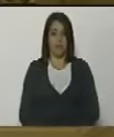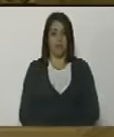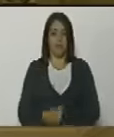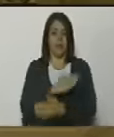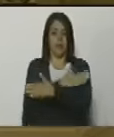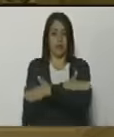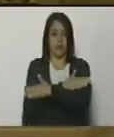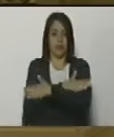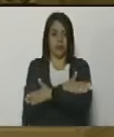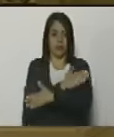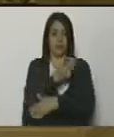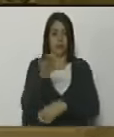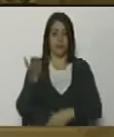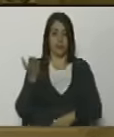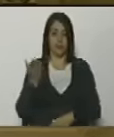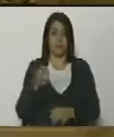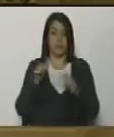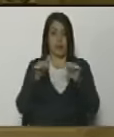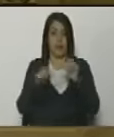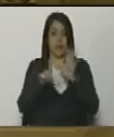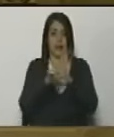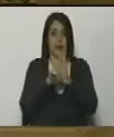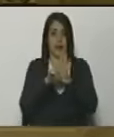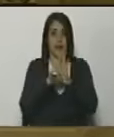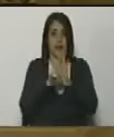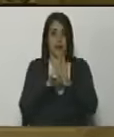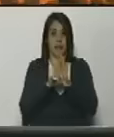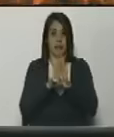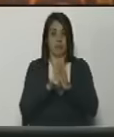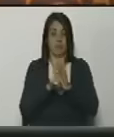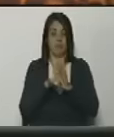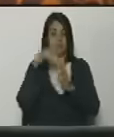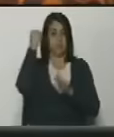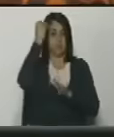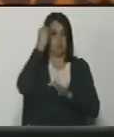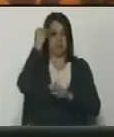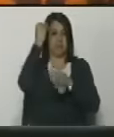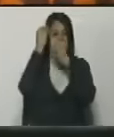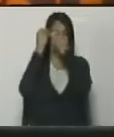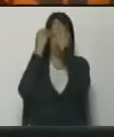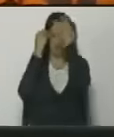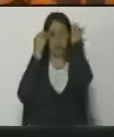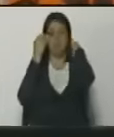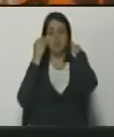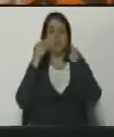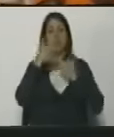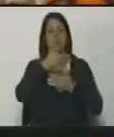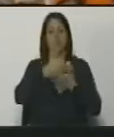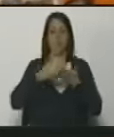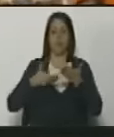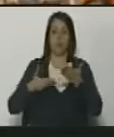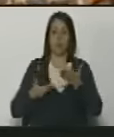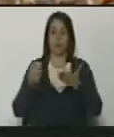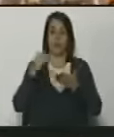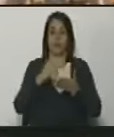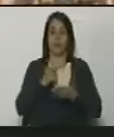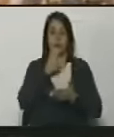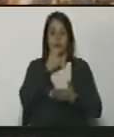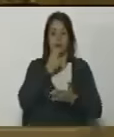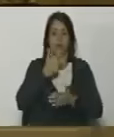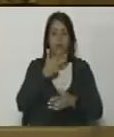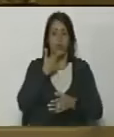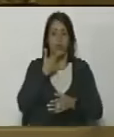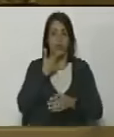Felicidades para ustedes. Esta ley, la cual considero una de las propuestas jurídicas más